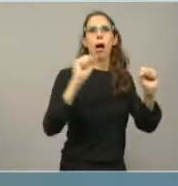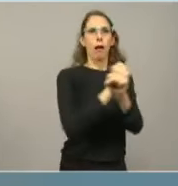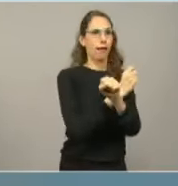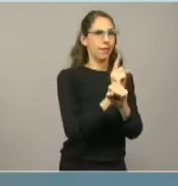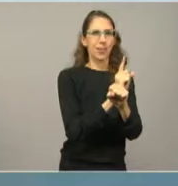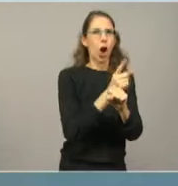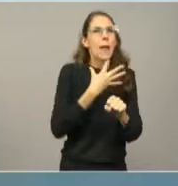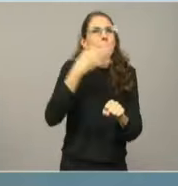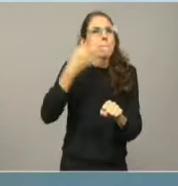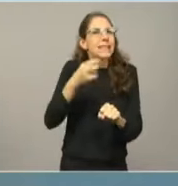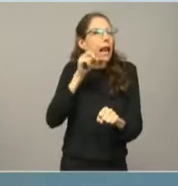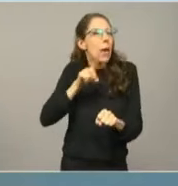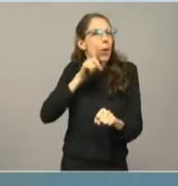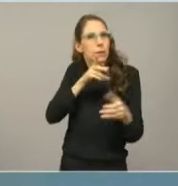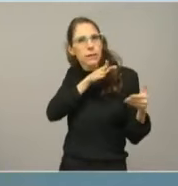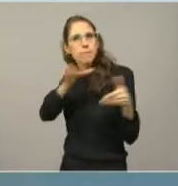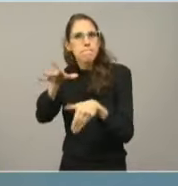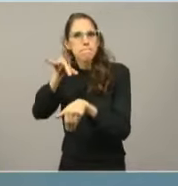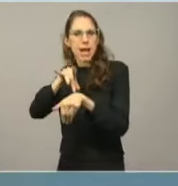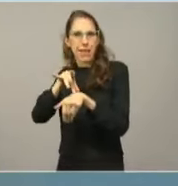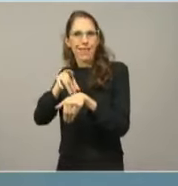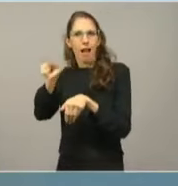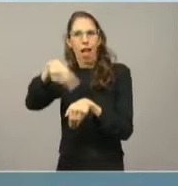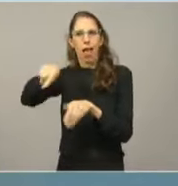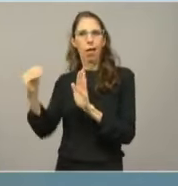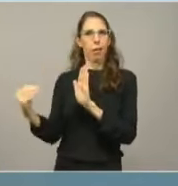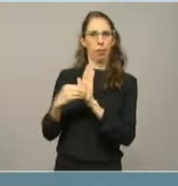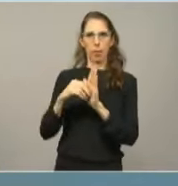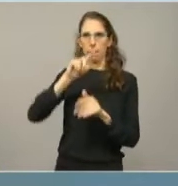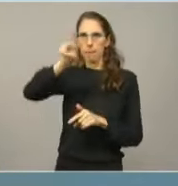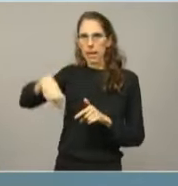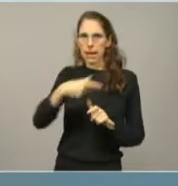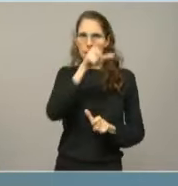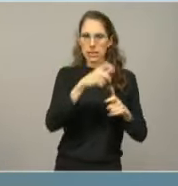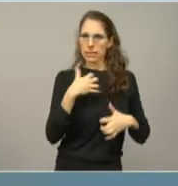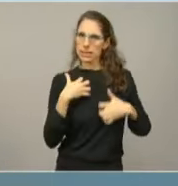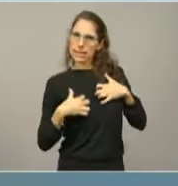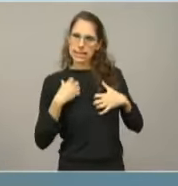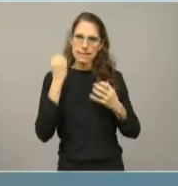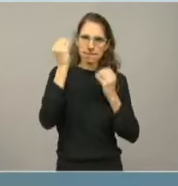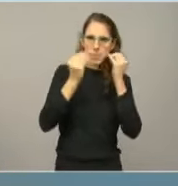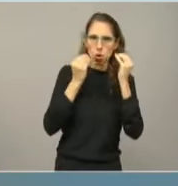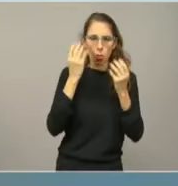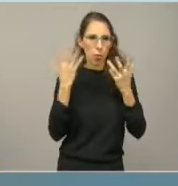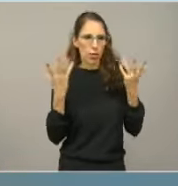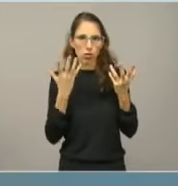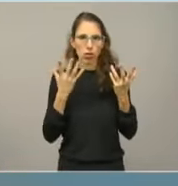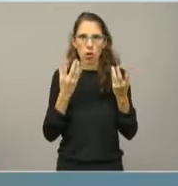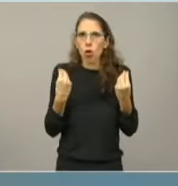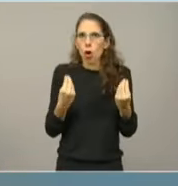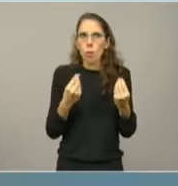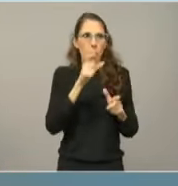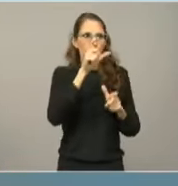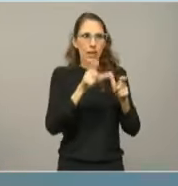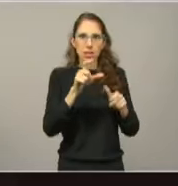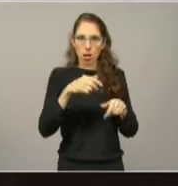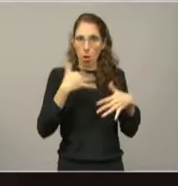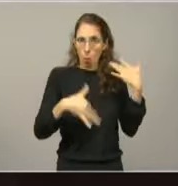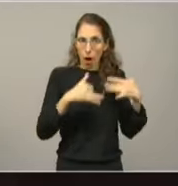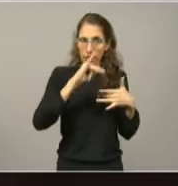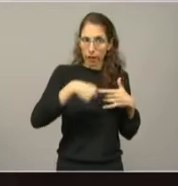advertido y genera un profundo malestar y preocupación por la posibilidad de que siga habiendo guardias en nuestro